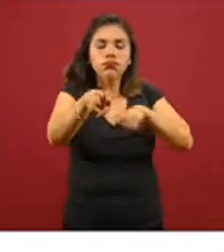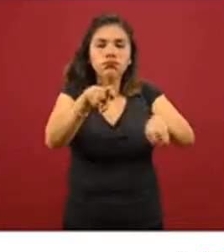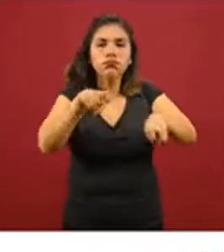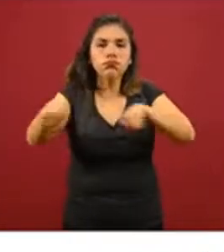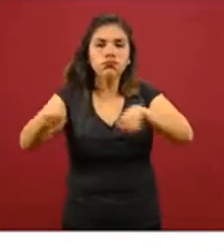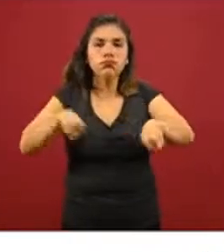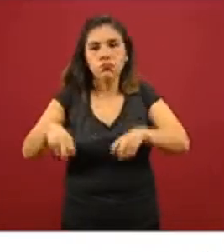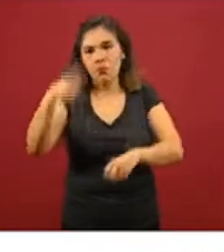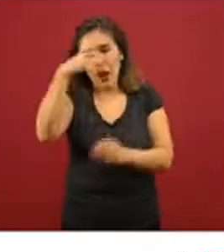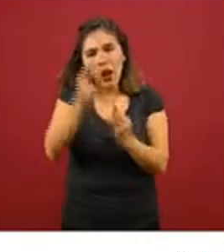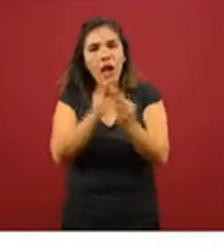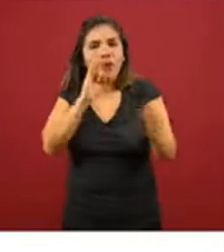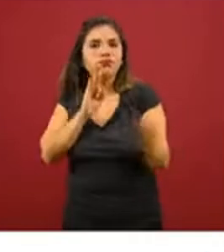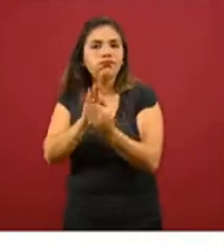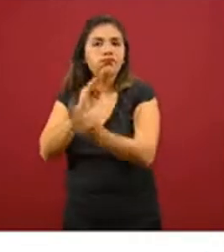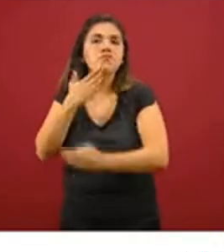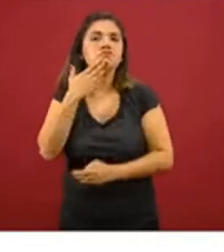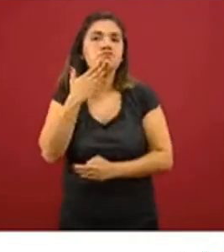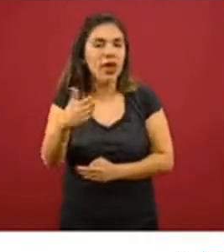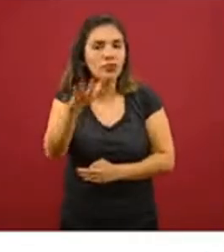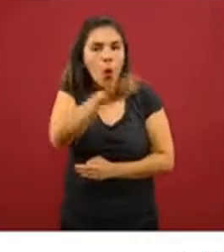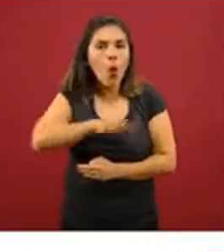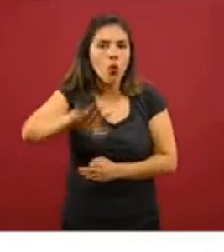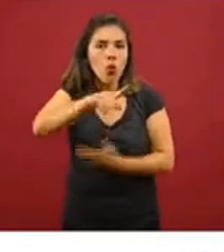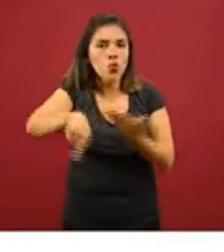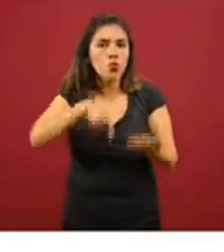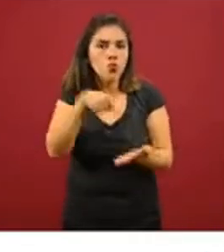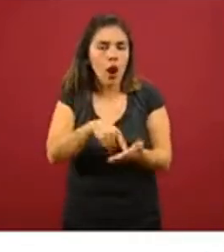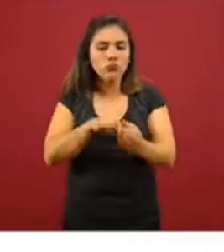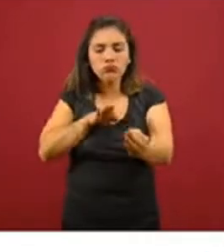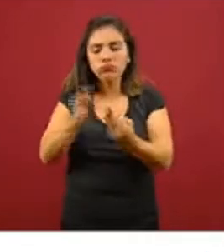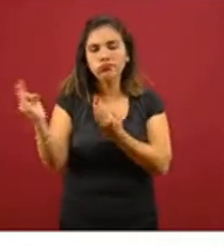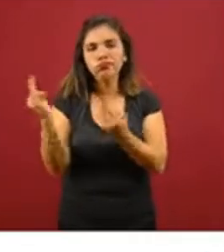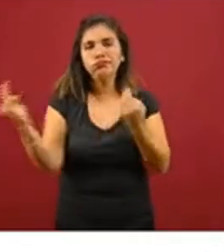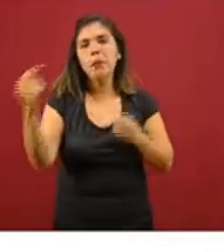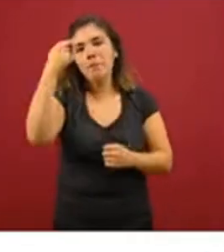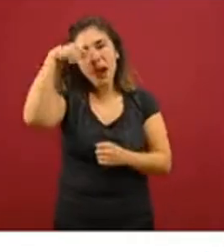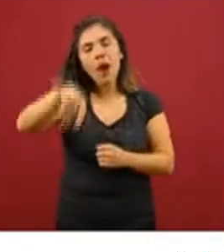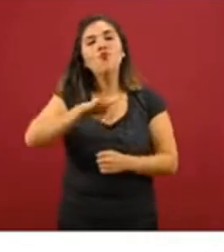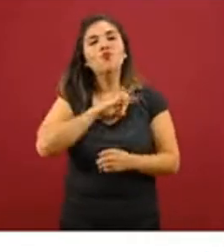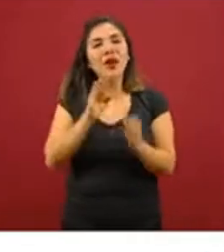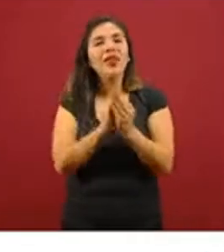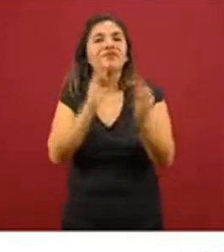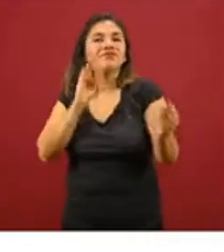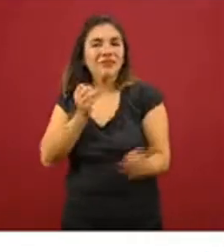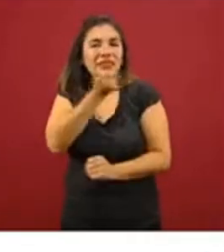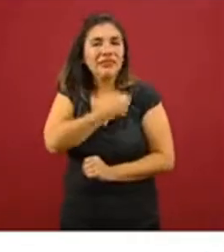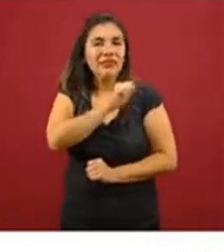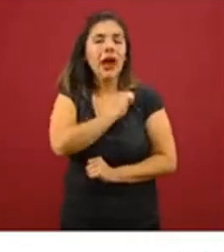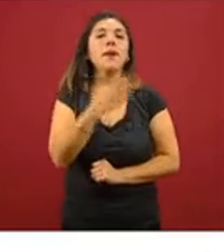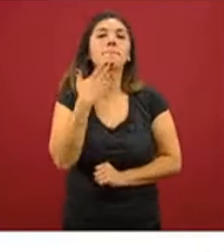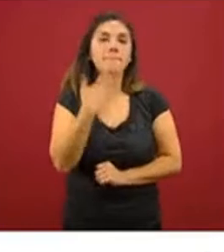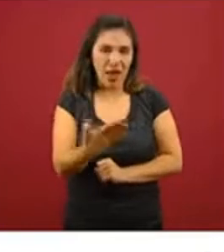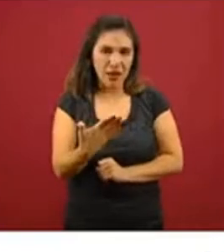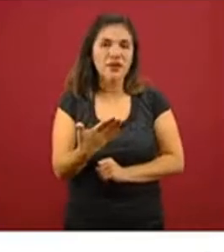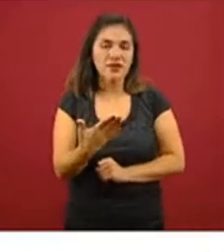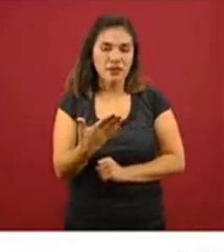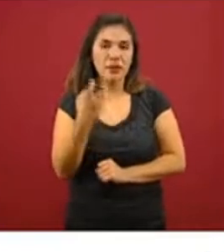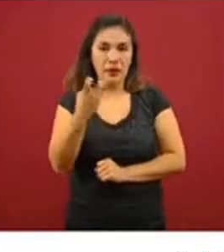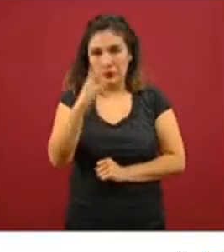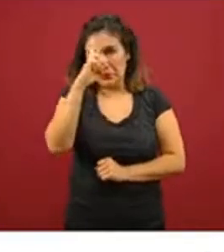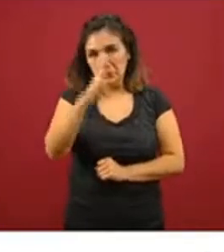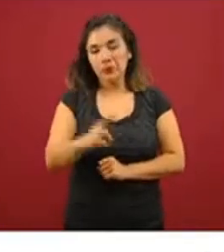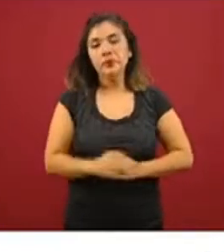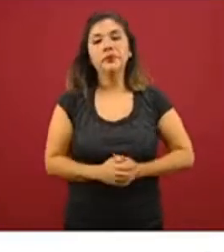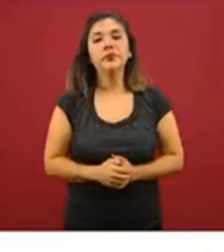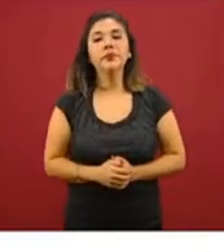a manera de sana distancia en todo el establecimiento, precisamente para lograr el distanciamiento al interior de